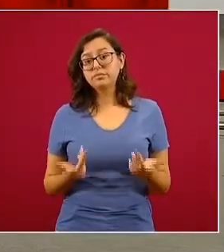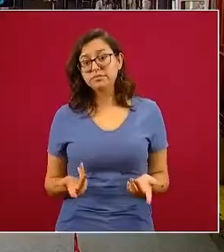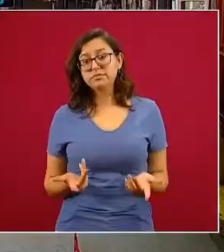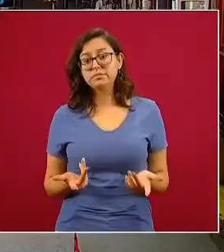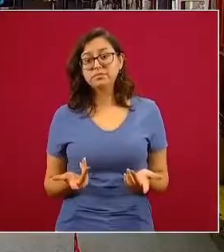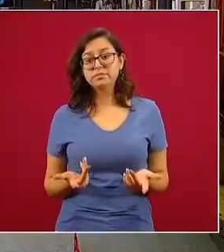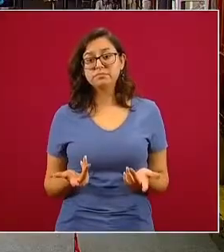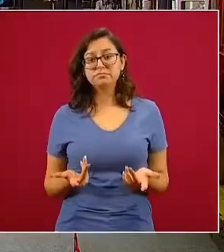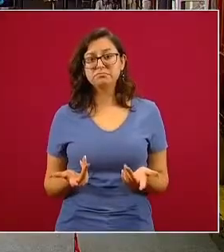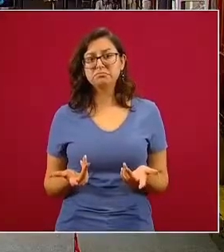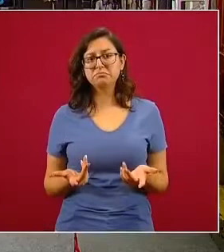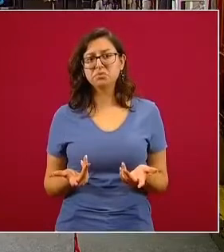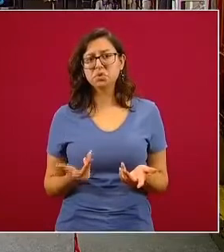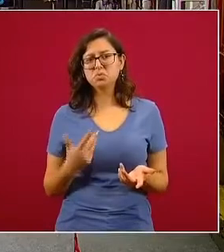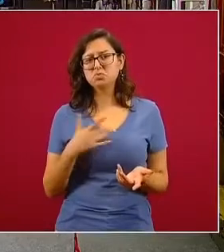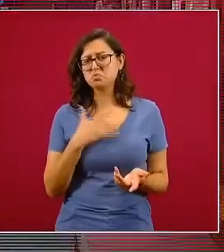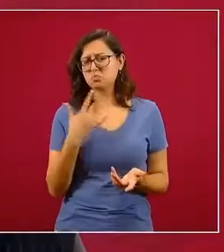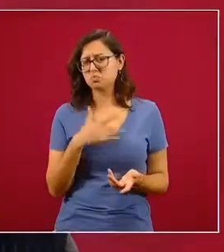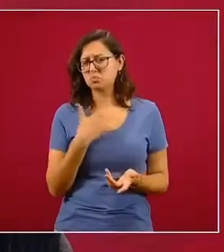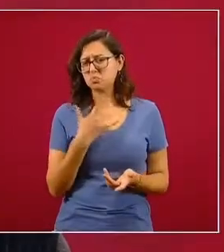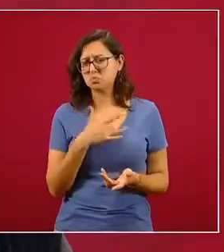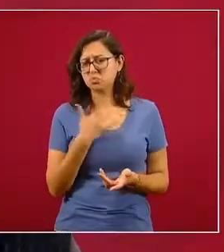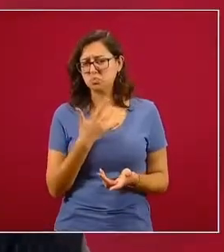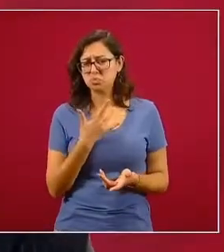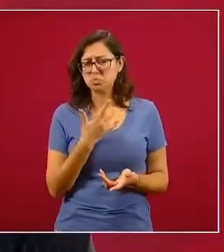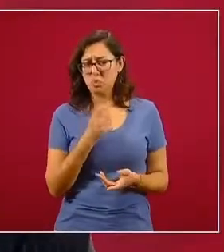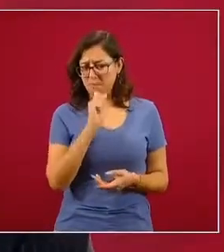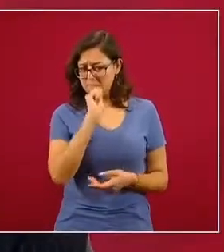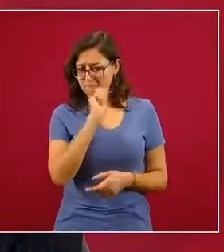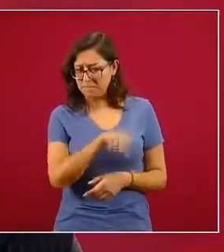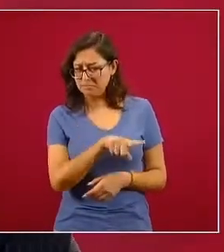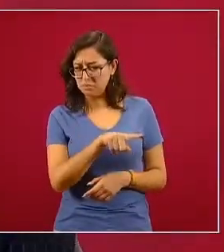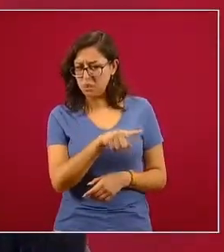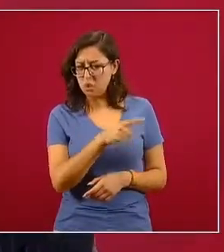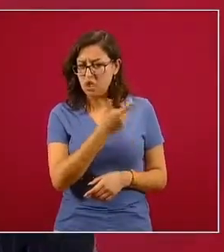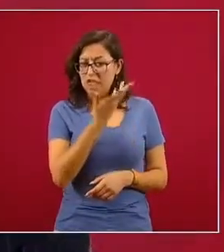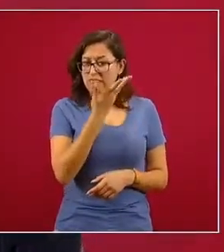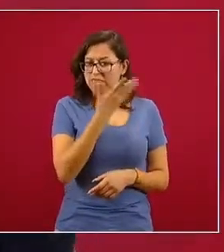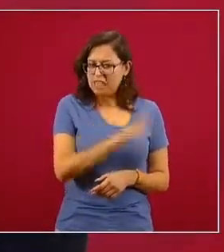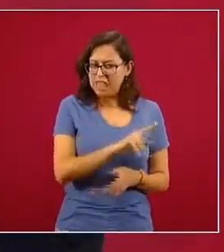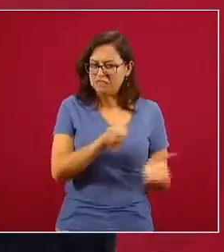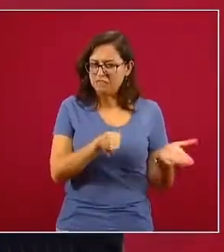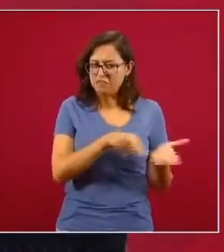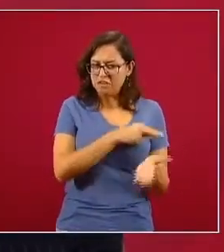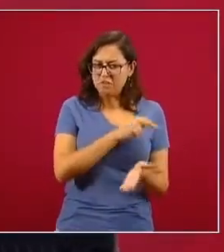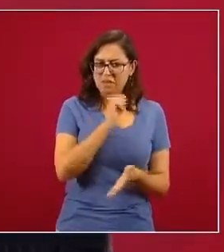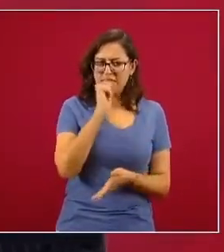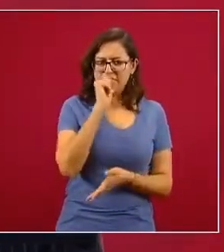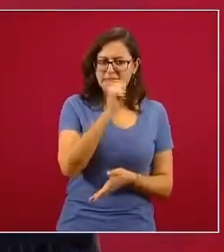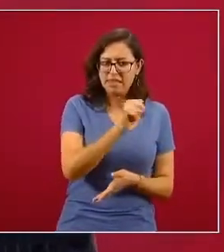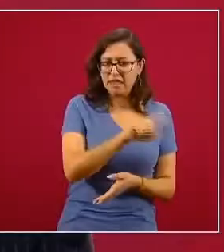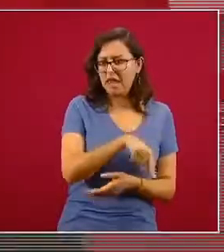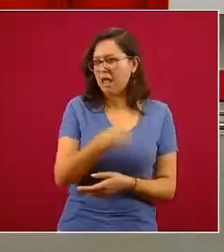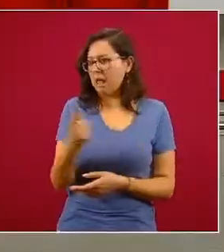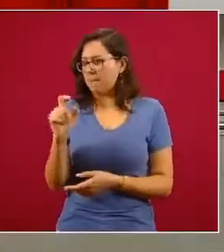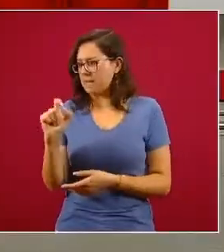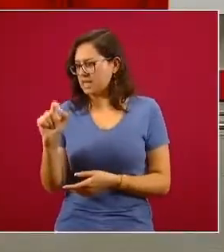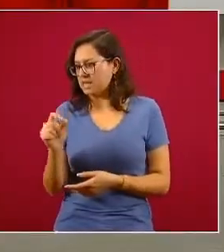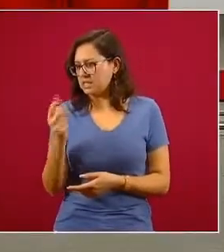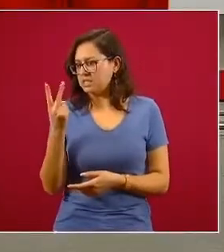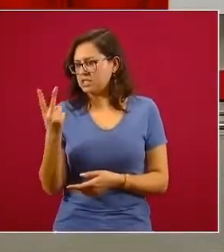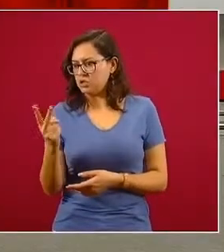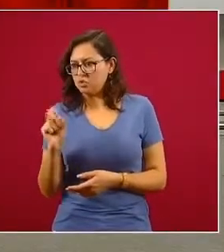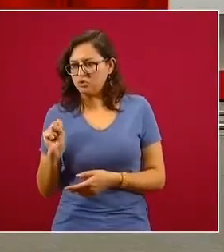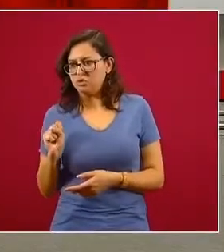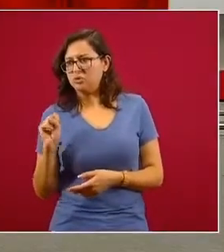No es una correlación propiamente dicha, en el sentido de que los 10 no se hayan adherido y los otros 22 sí se hayan adherido. Es